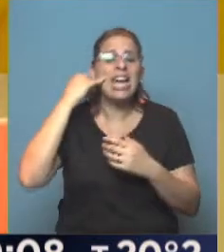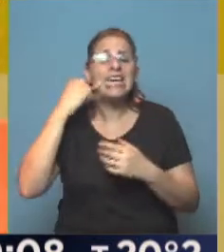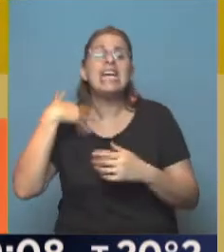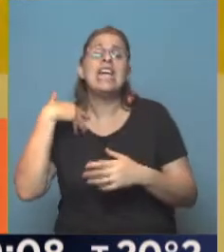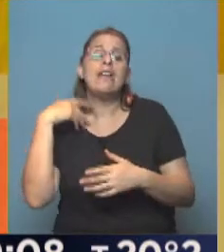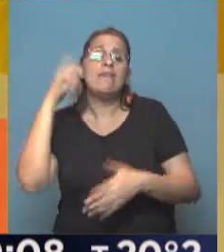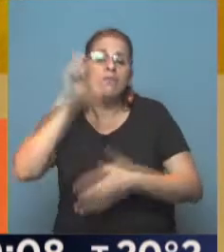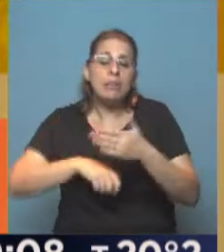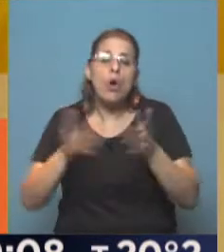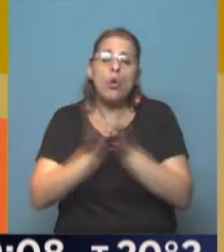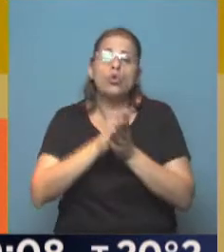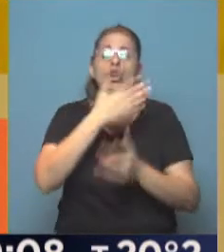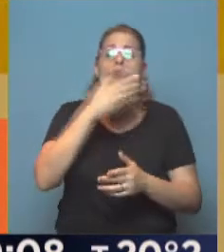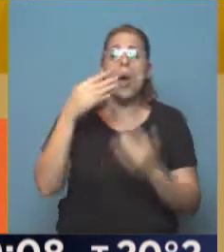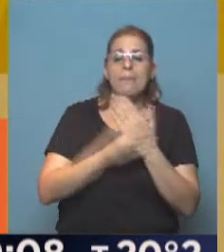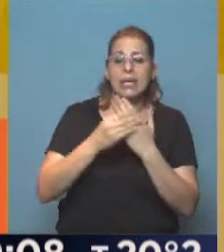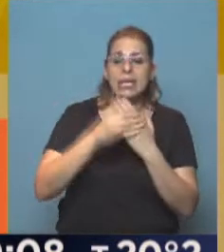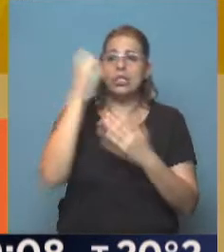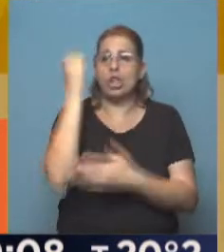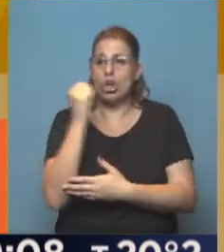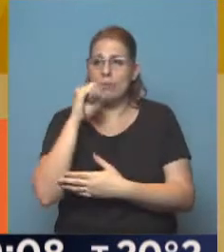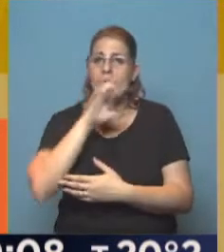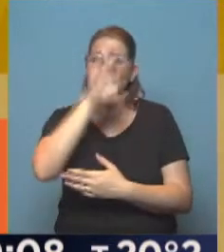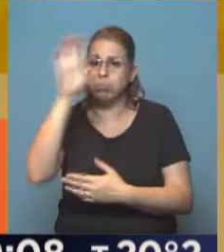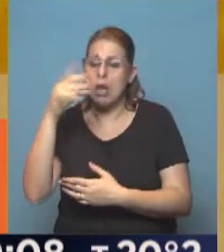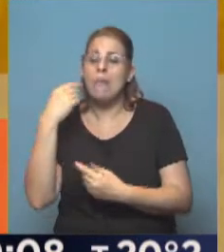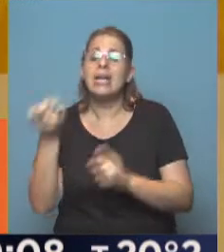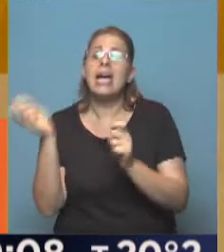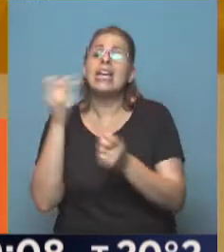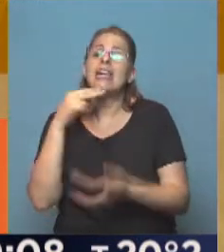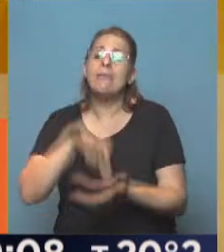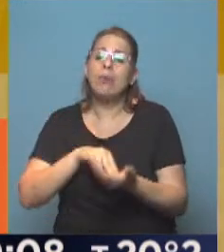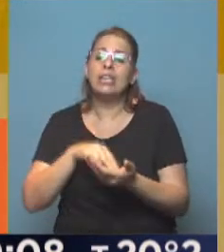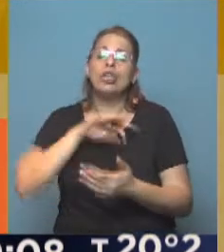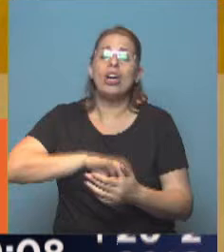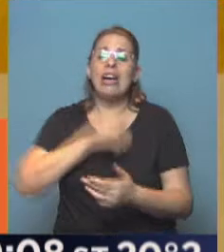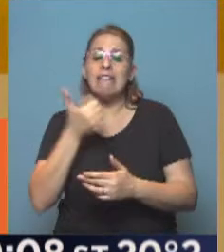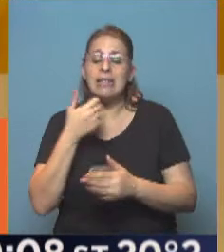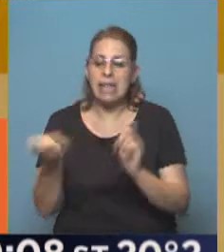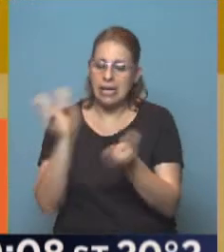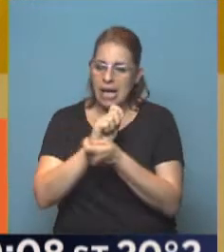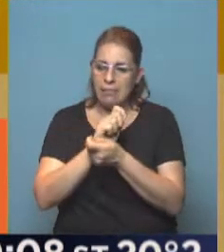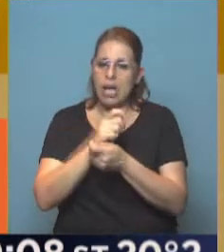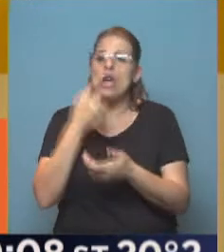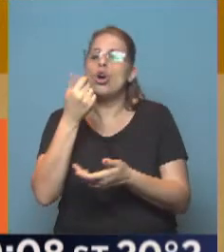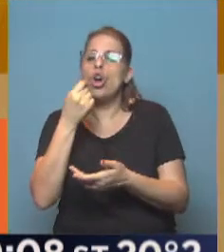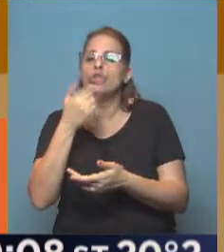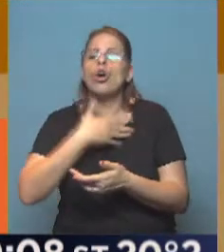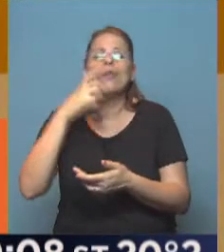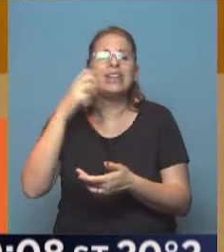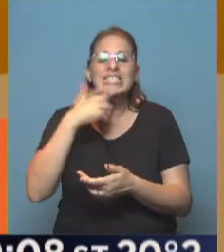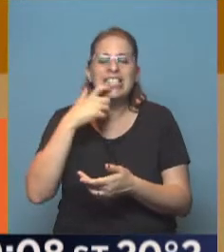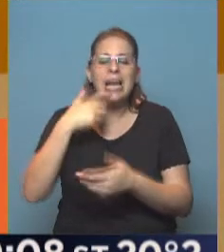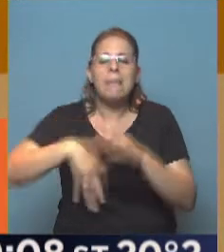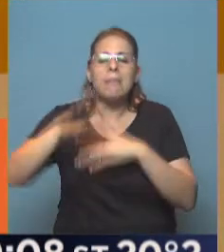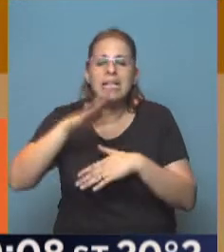los ministros de Hacienda provinciales para aprobar una reforma del impuesto a las ganancias que no tuviese un costo fiscal más allá de los 30.000 millones. Todo eso respetamos en